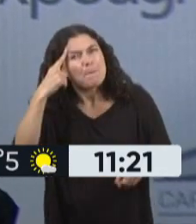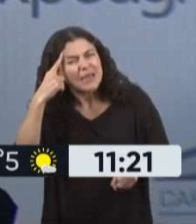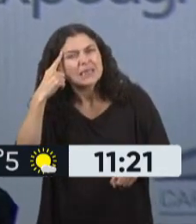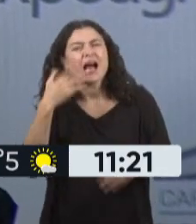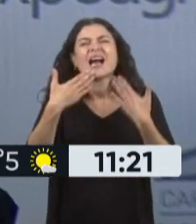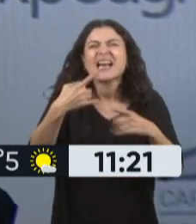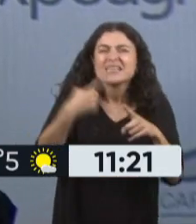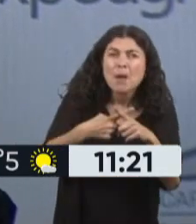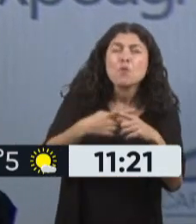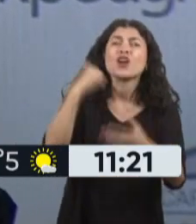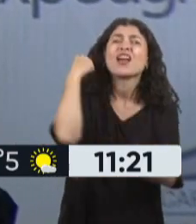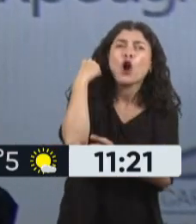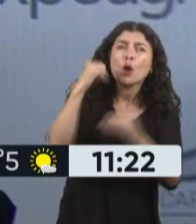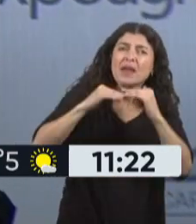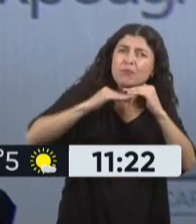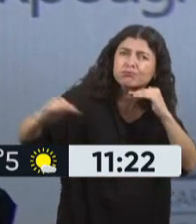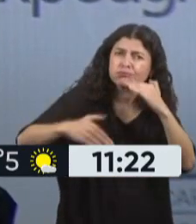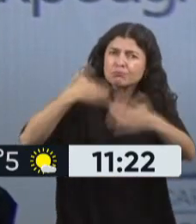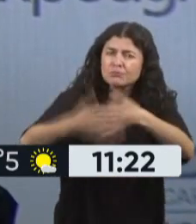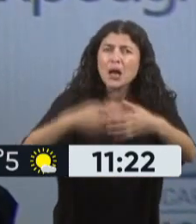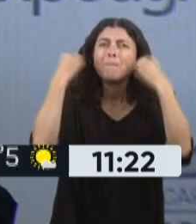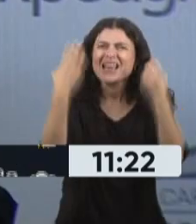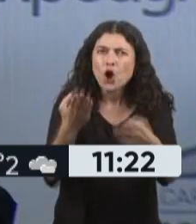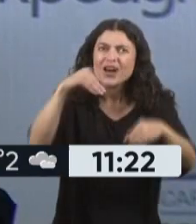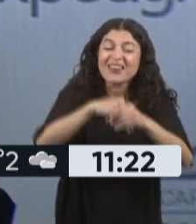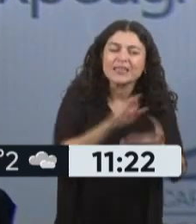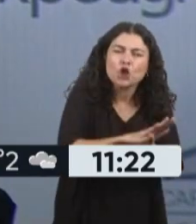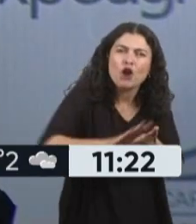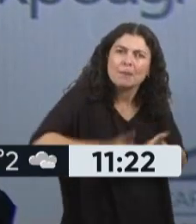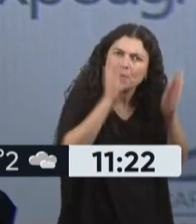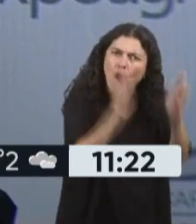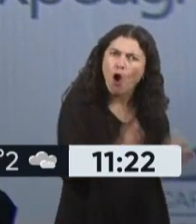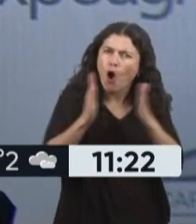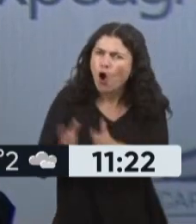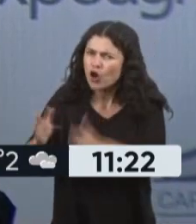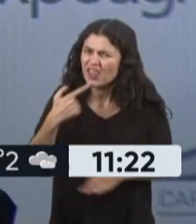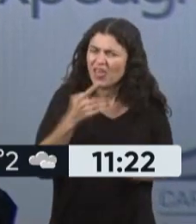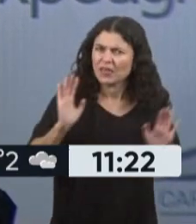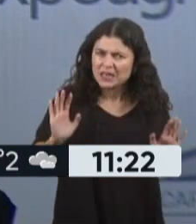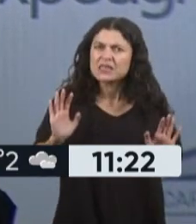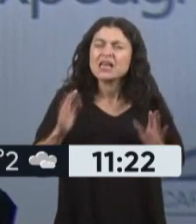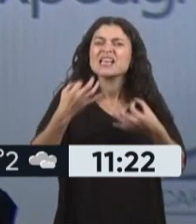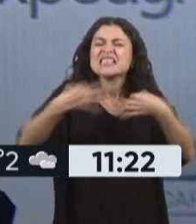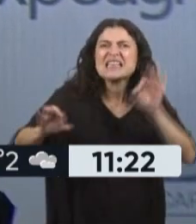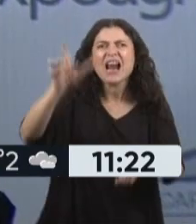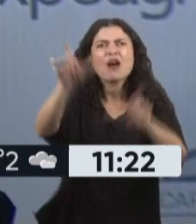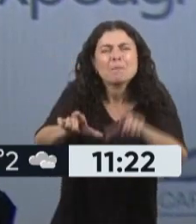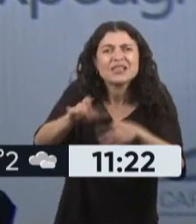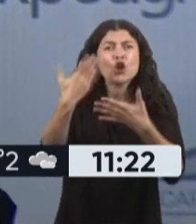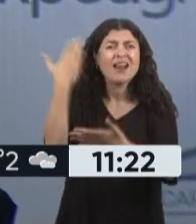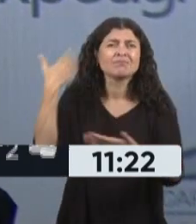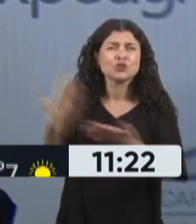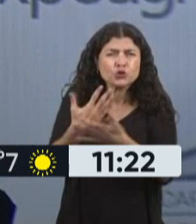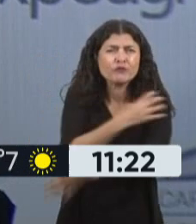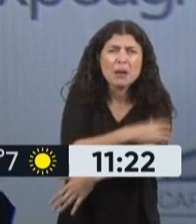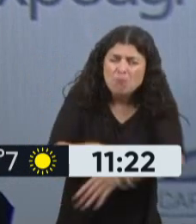esta estabilización con orden, logramos sacar de la pobreza a más de 10 millones de